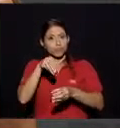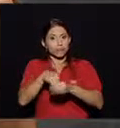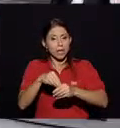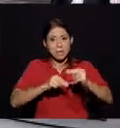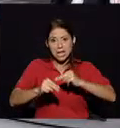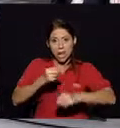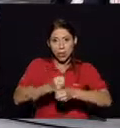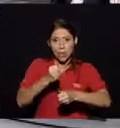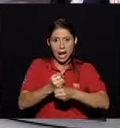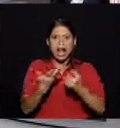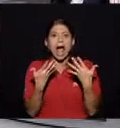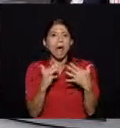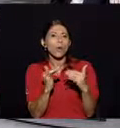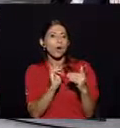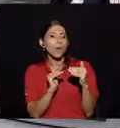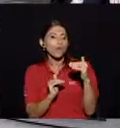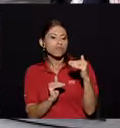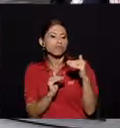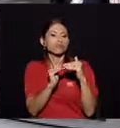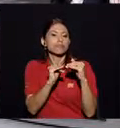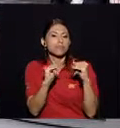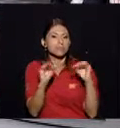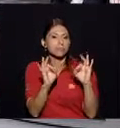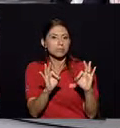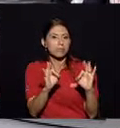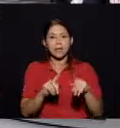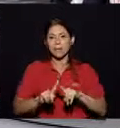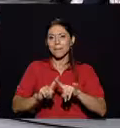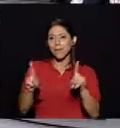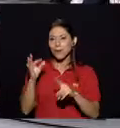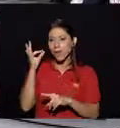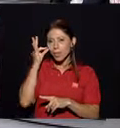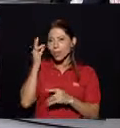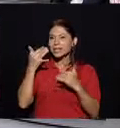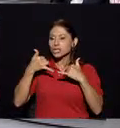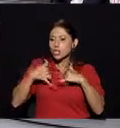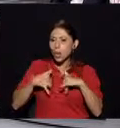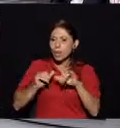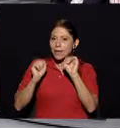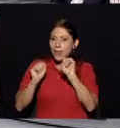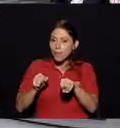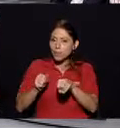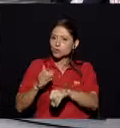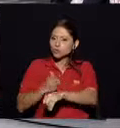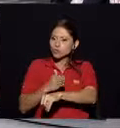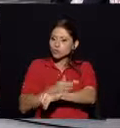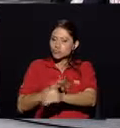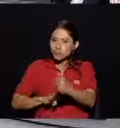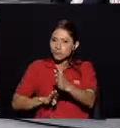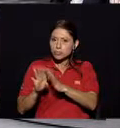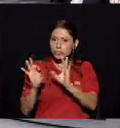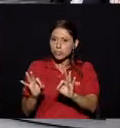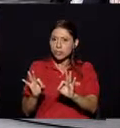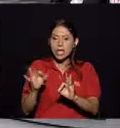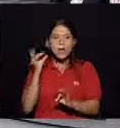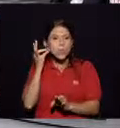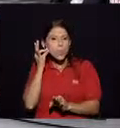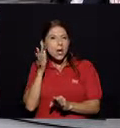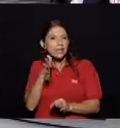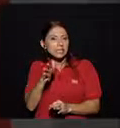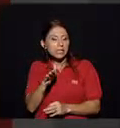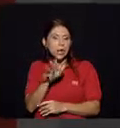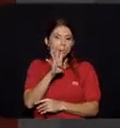laboral está como en su frontera máxima, pero en las mujeres tenemos todavía un potencial para mejorar. O sea, en las mujeres